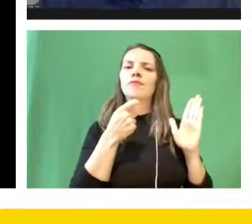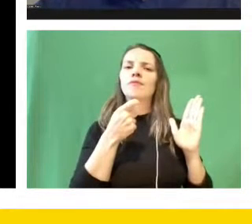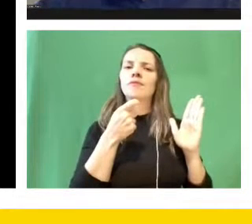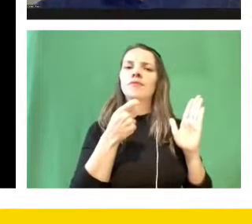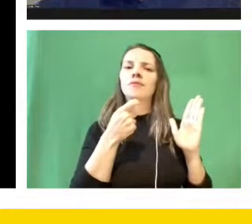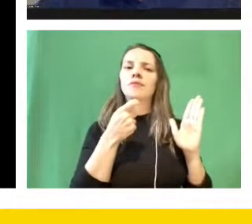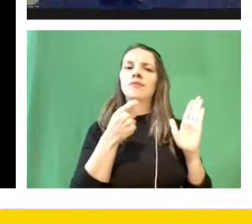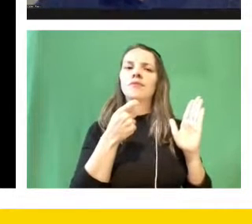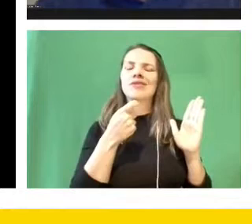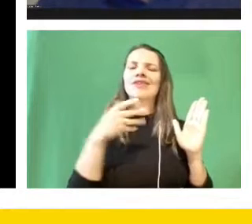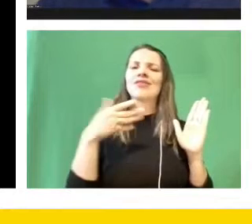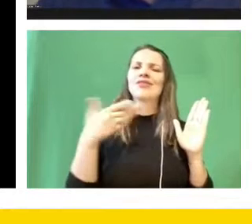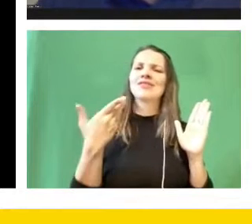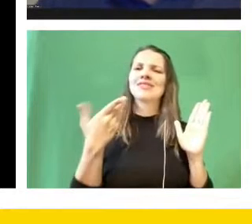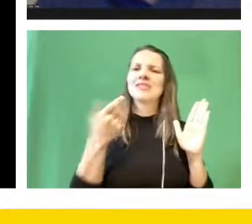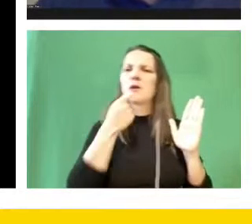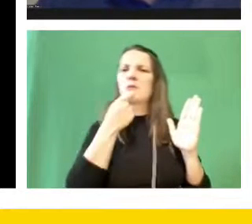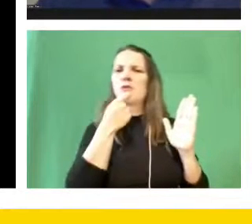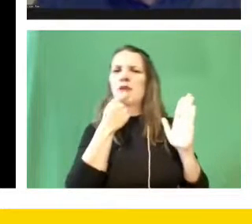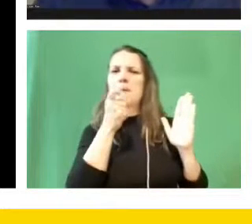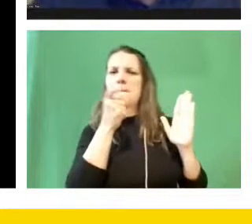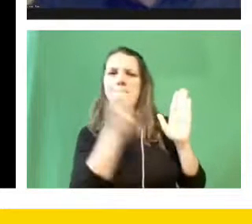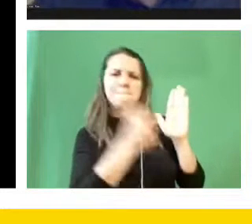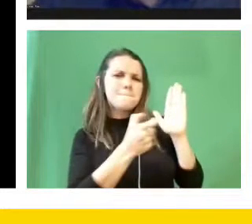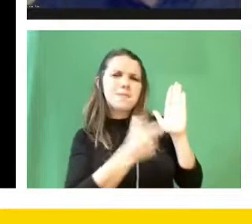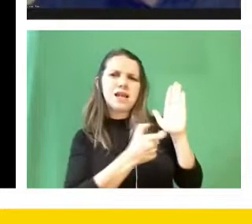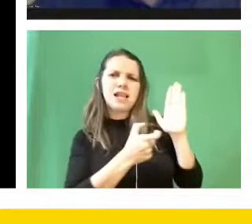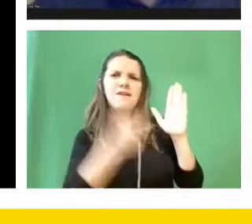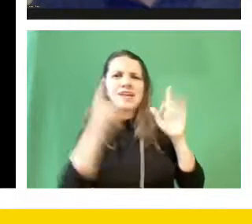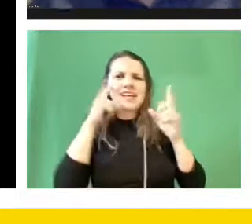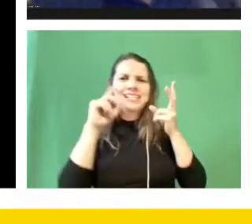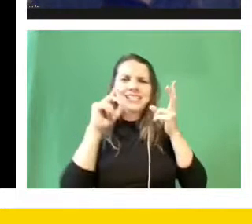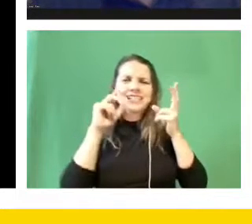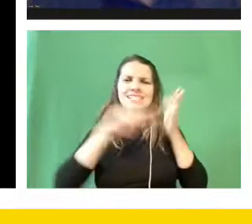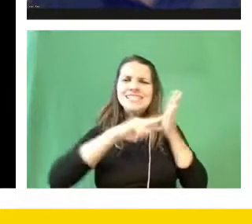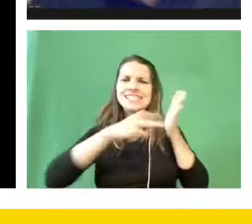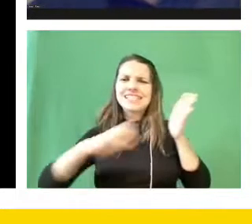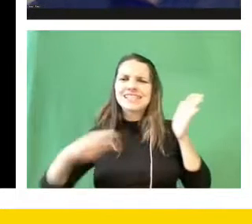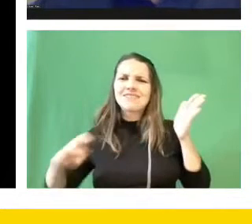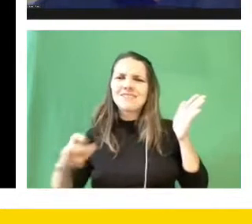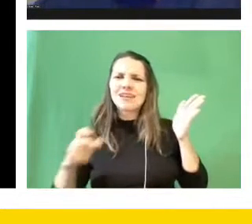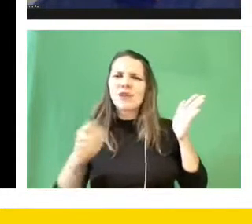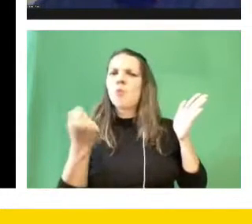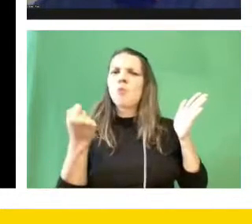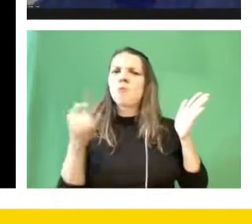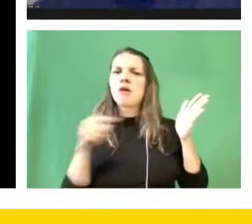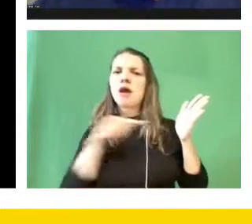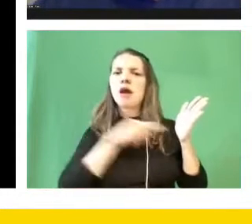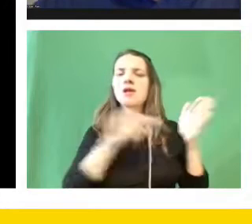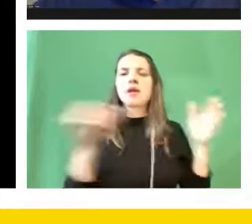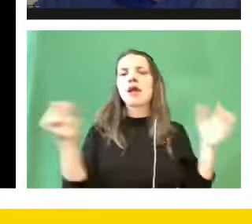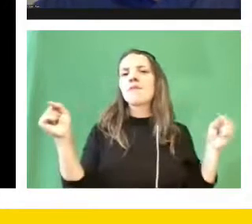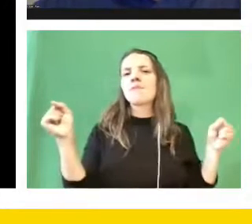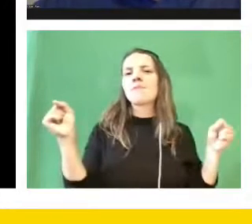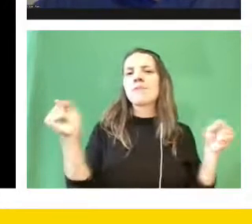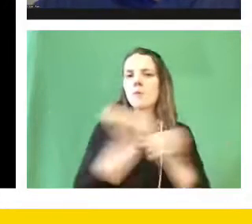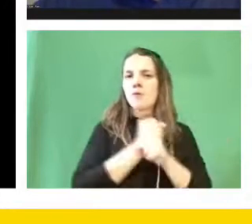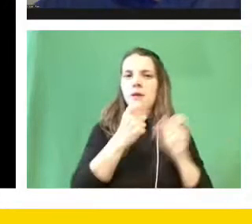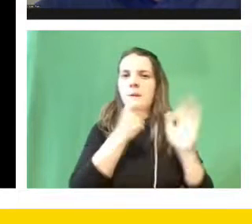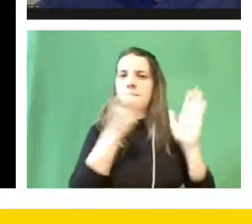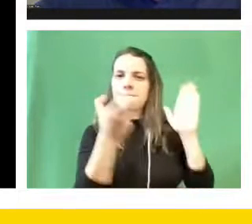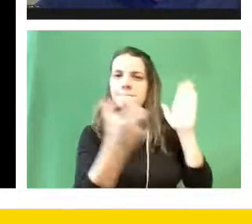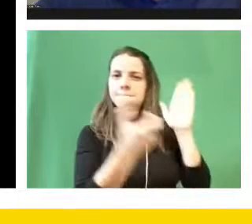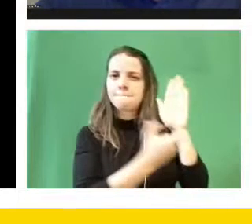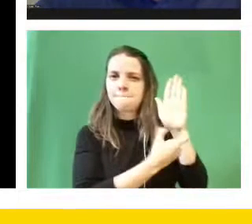término vamos a adoptar y cuál es su significado. Aquí se acaba esa discusión y por lo tanto nos ponemos a trabajar. Se destaca aquí en esta lámina